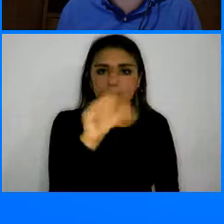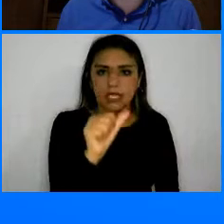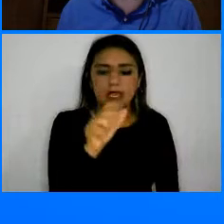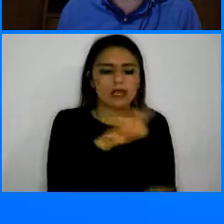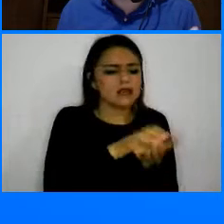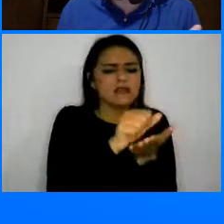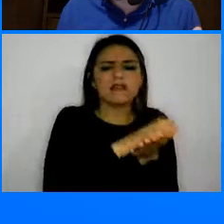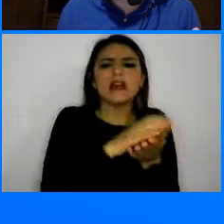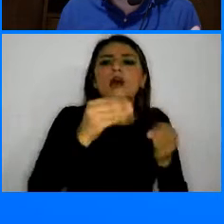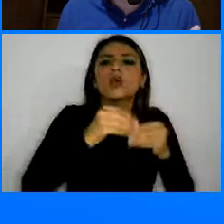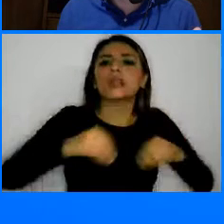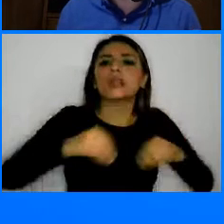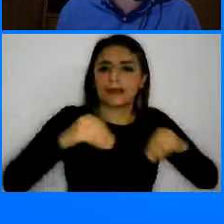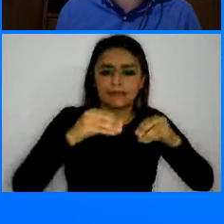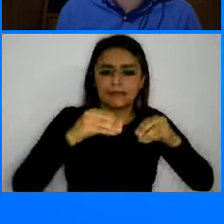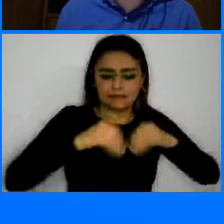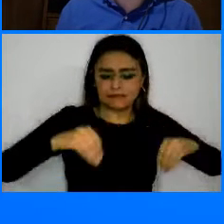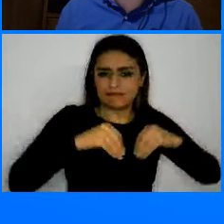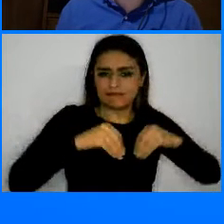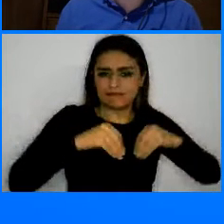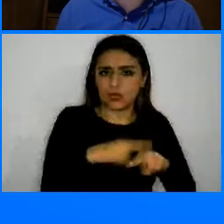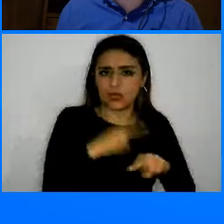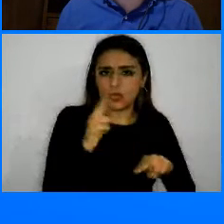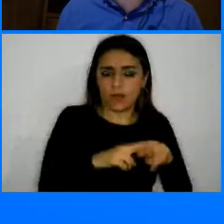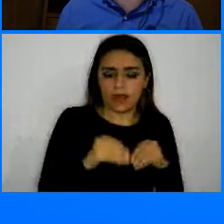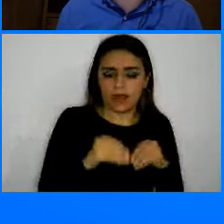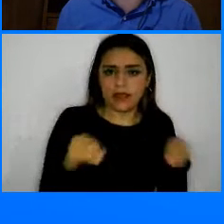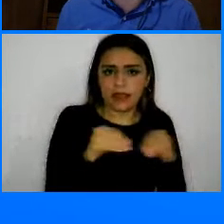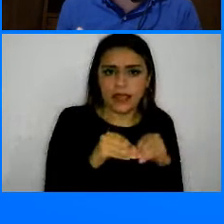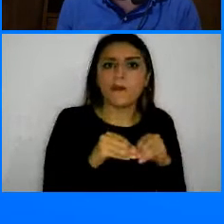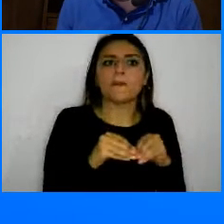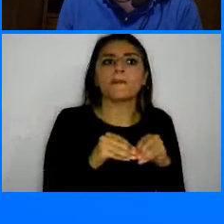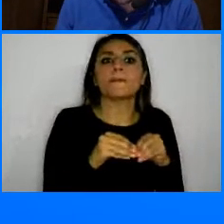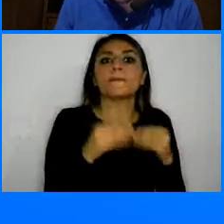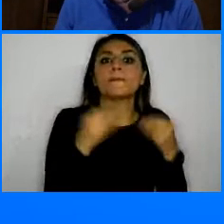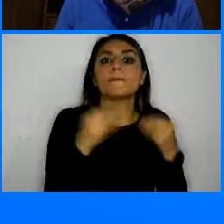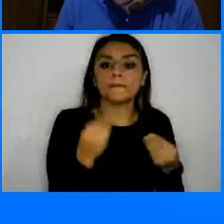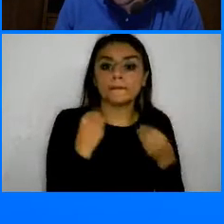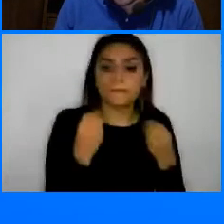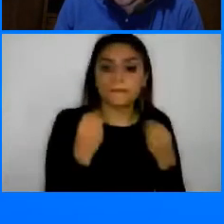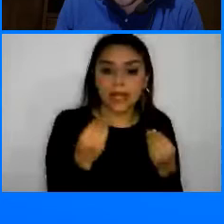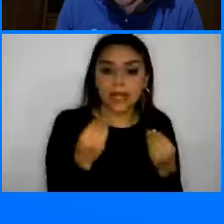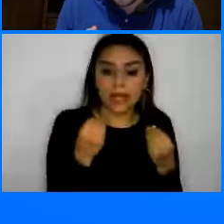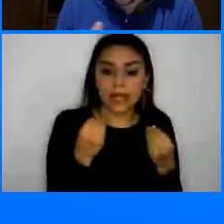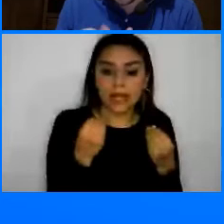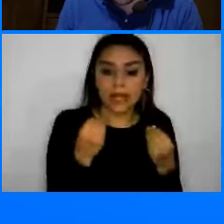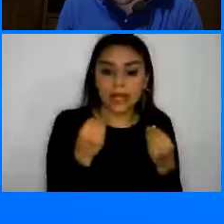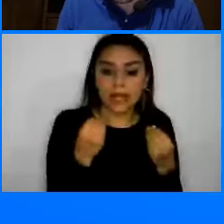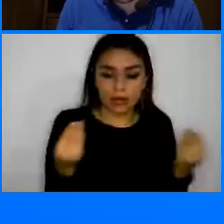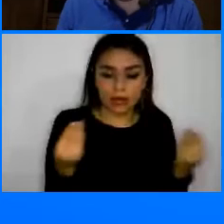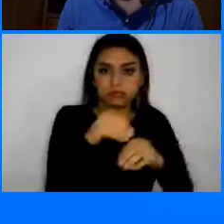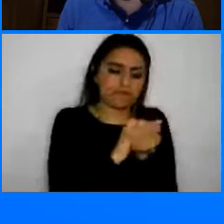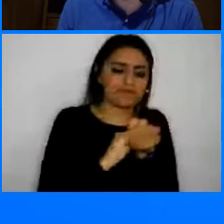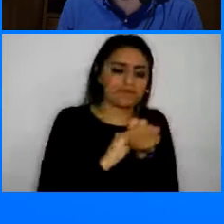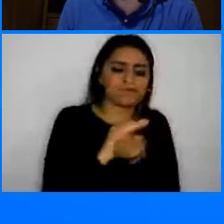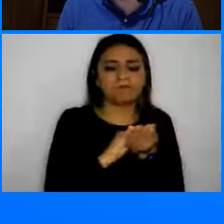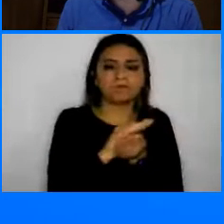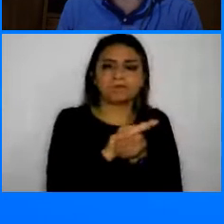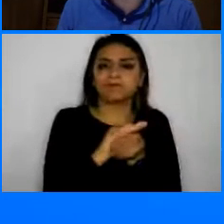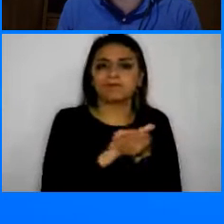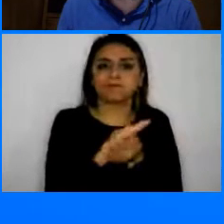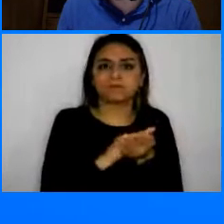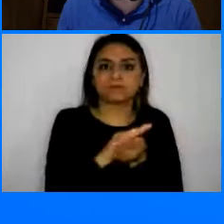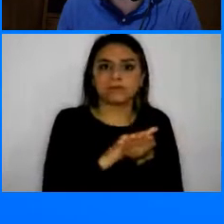esencialmente tierra, como les estaba contando. Tierra que para que podamos modelarla, para que tenga plasticidad, tiene